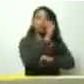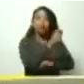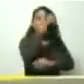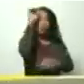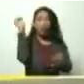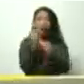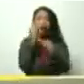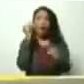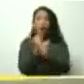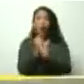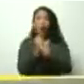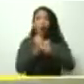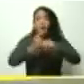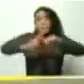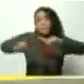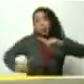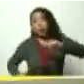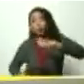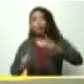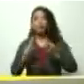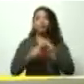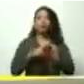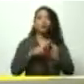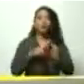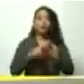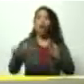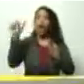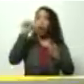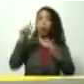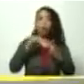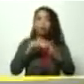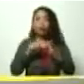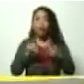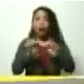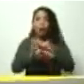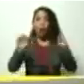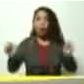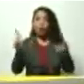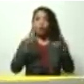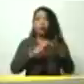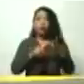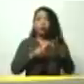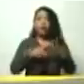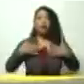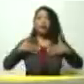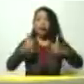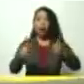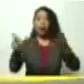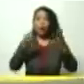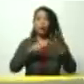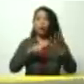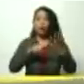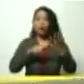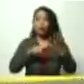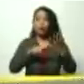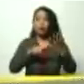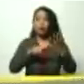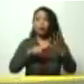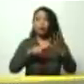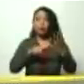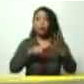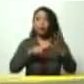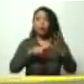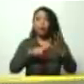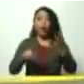de electrificación, agua, educación, salud y mitigación